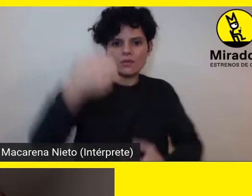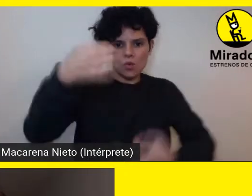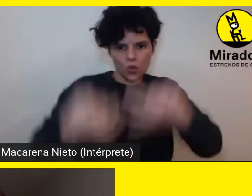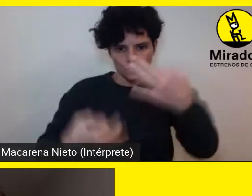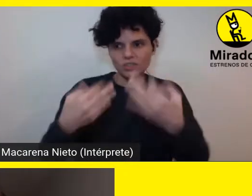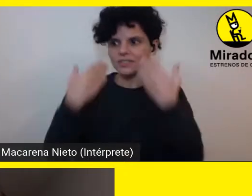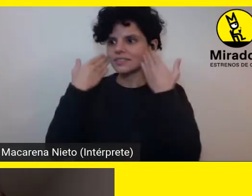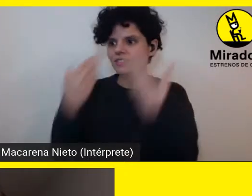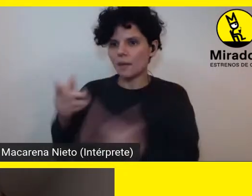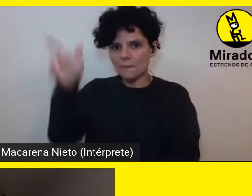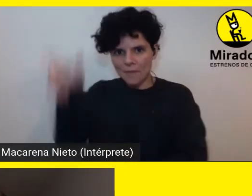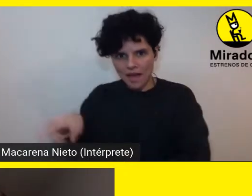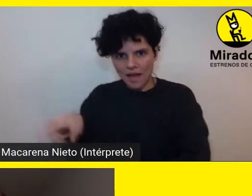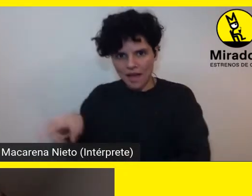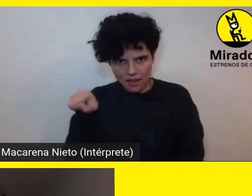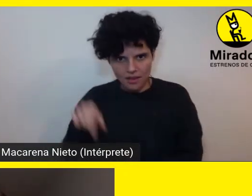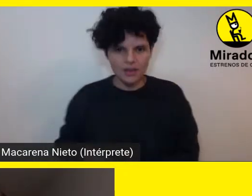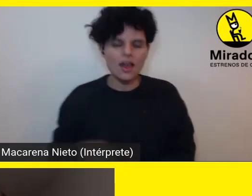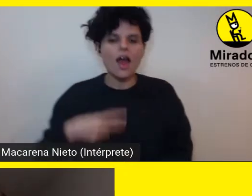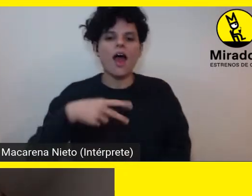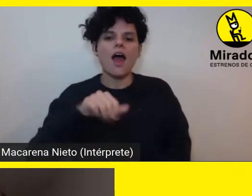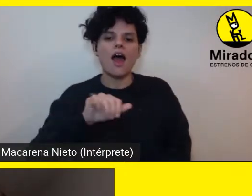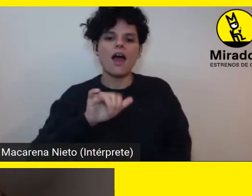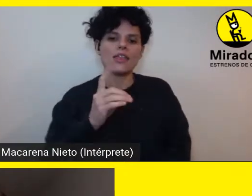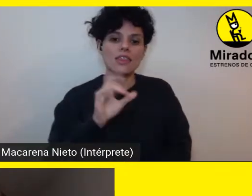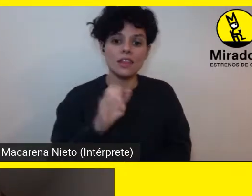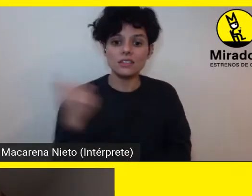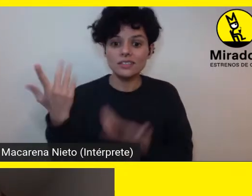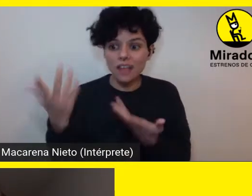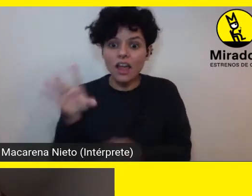que estás aquí porque estás vinculada con ella.